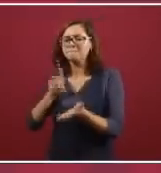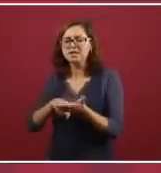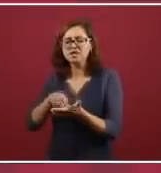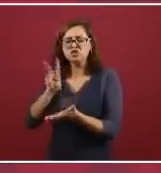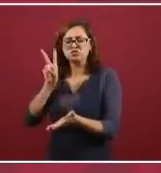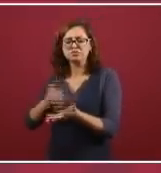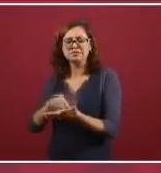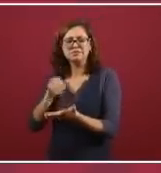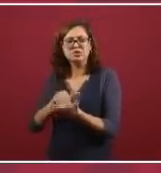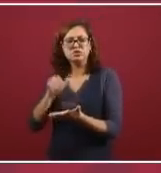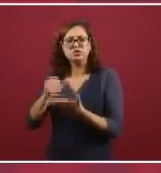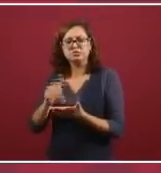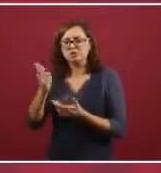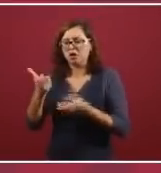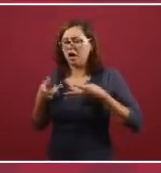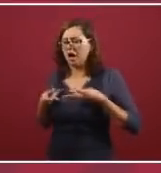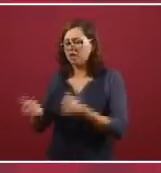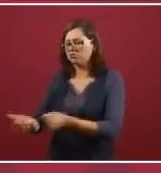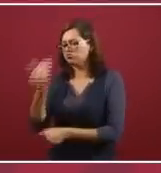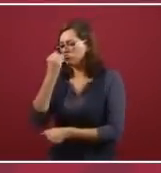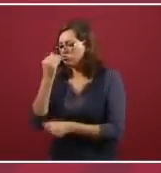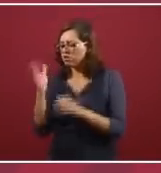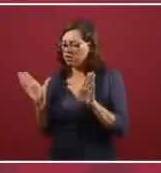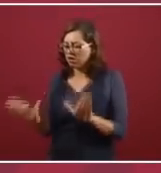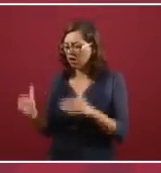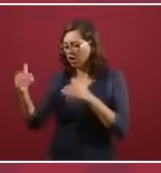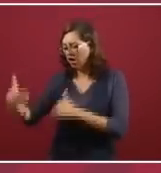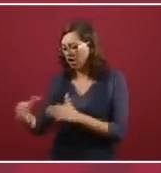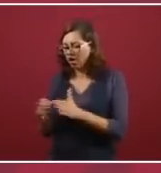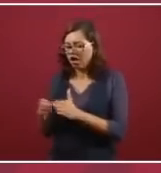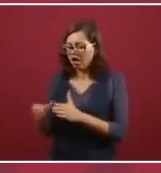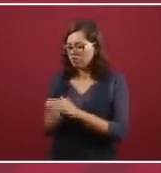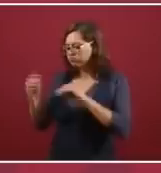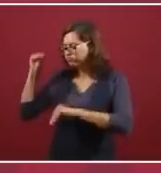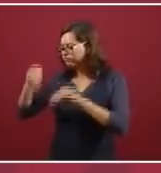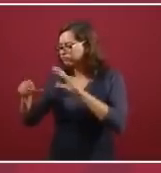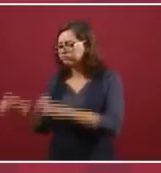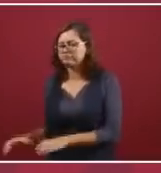1,000, 2,000 millones de pesos en despensas y luego distribuirla.